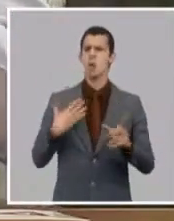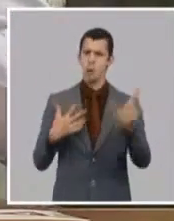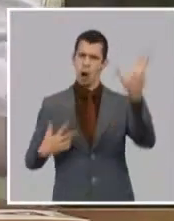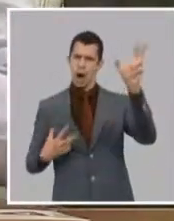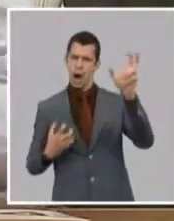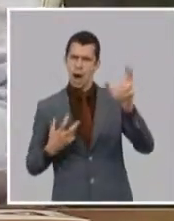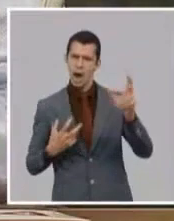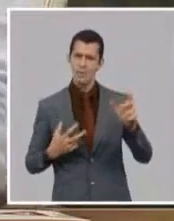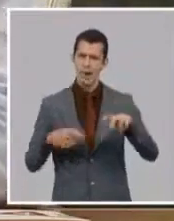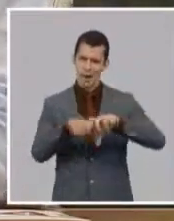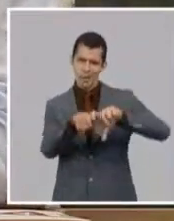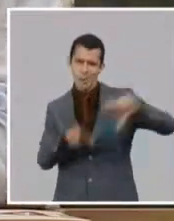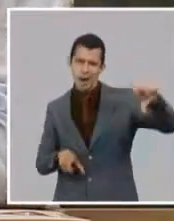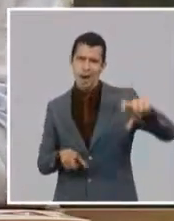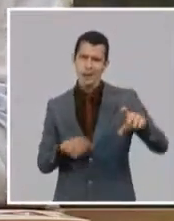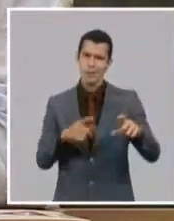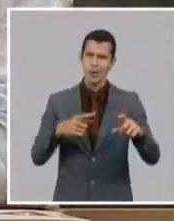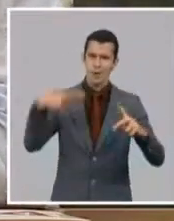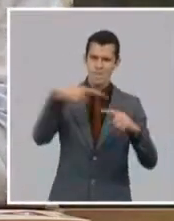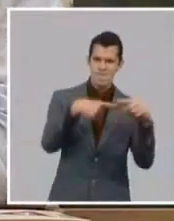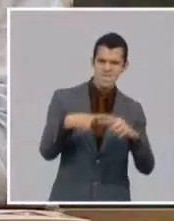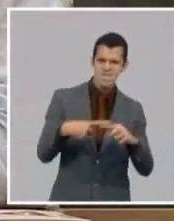Artefactos o armas para agredir.